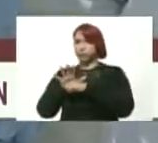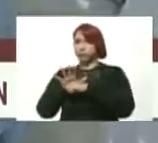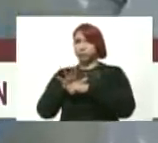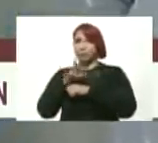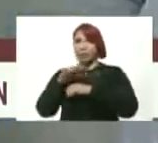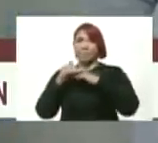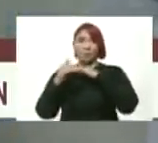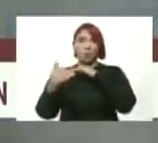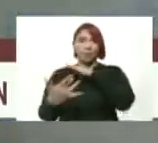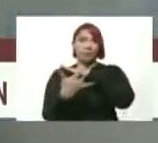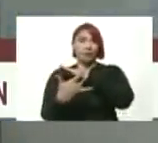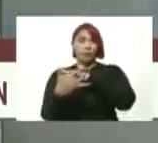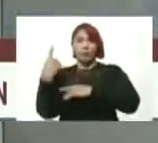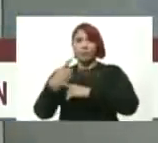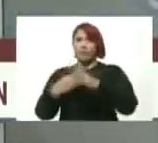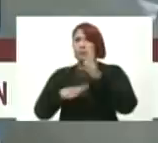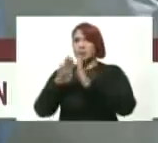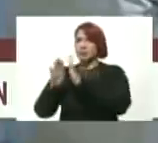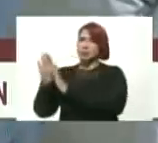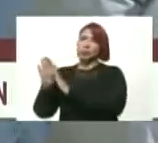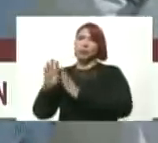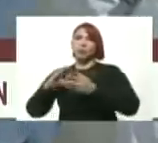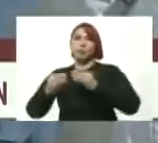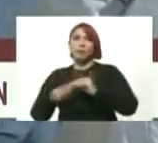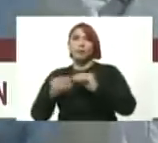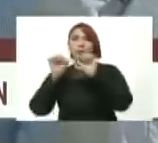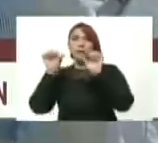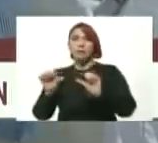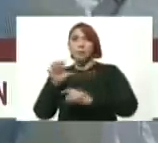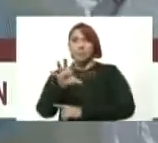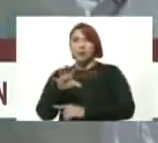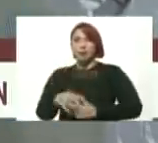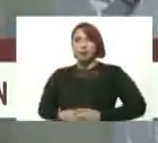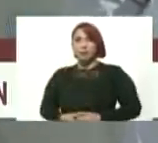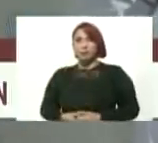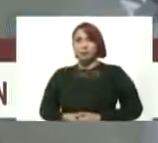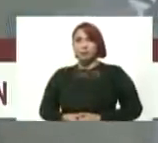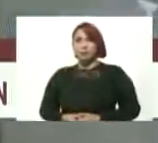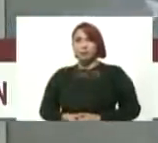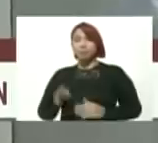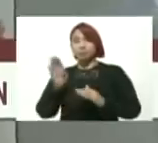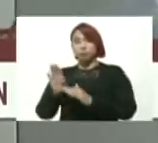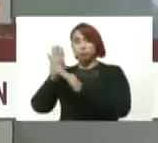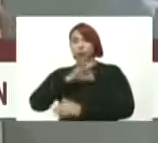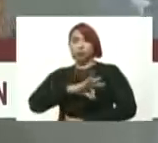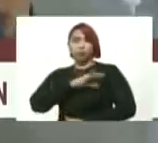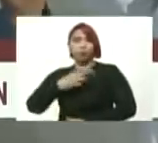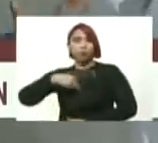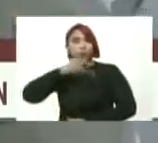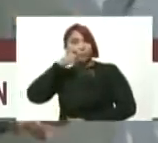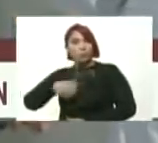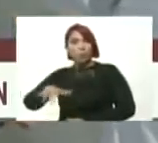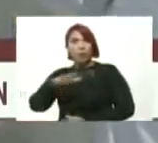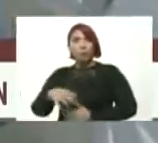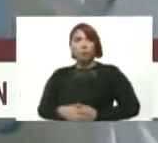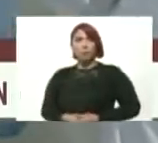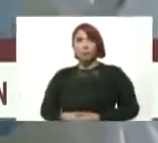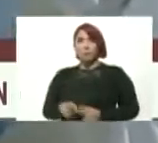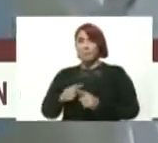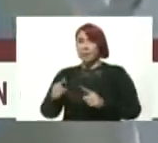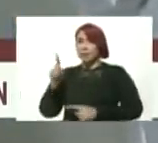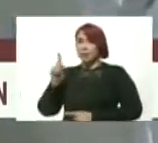plataforma que se desarrolló a través del sistema patria la plataforma de protección social en nuestro pueblo pero que también